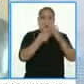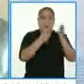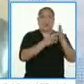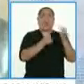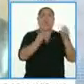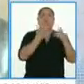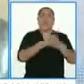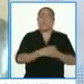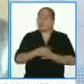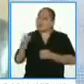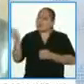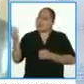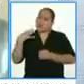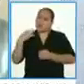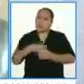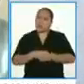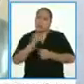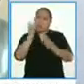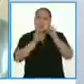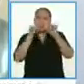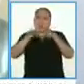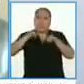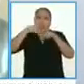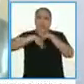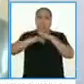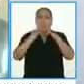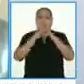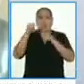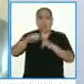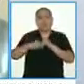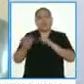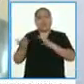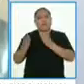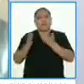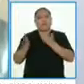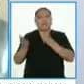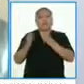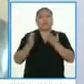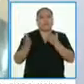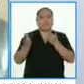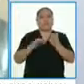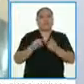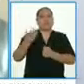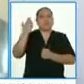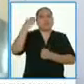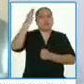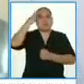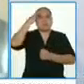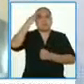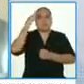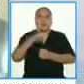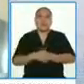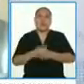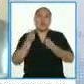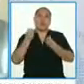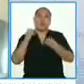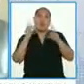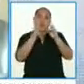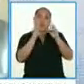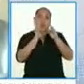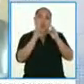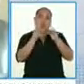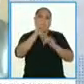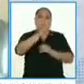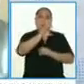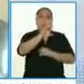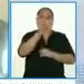están quedando en sus viviendas y lamentablemente ahí están perdiendo la vida, porque evidentemente sabemos que capacidad hospitalaria no hay, sobre todo